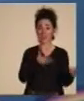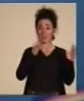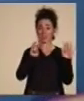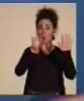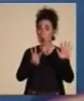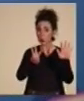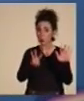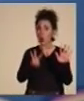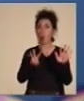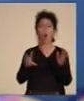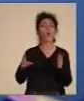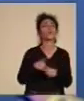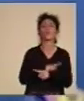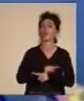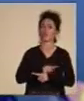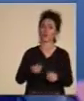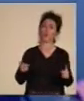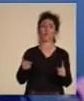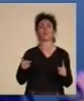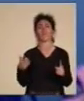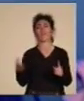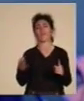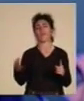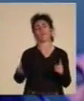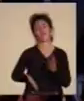todos merecerían disfrutar del viernes,